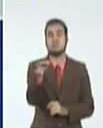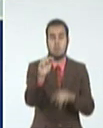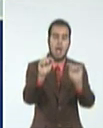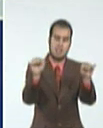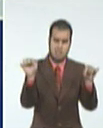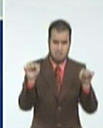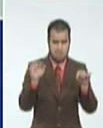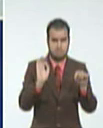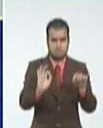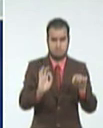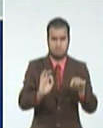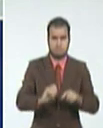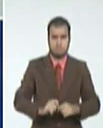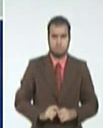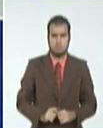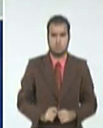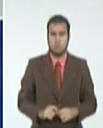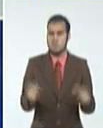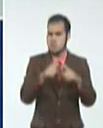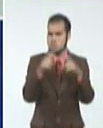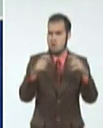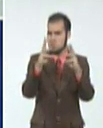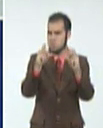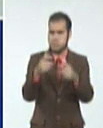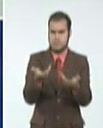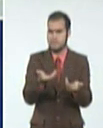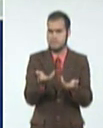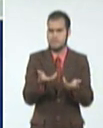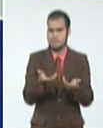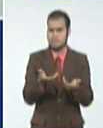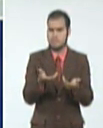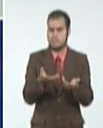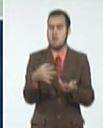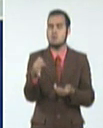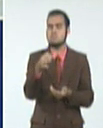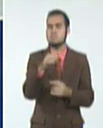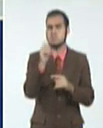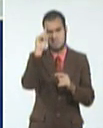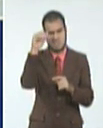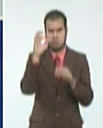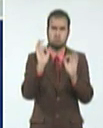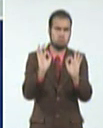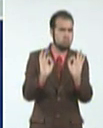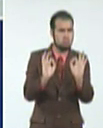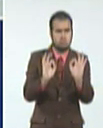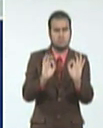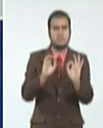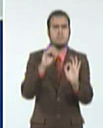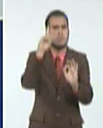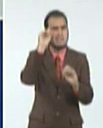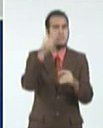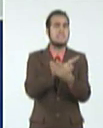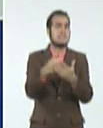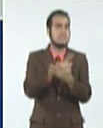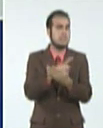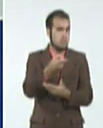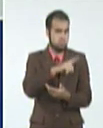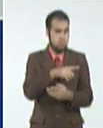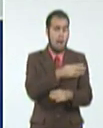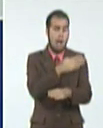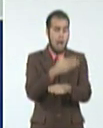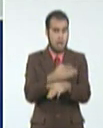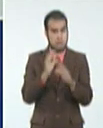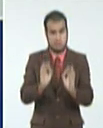y las cifras mayores, como también ha sido el comportamiento en las últimas semanas, el municipio